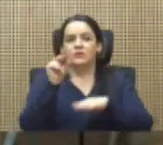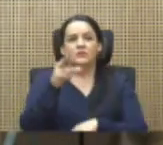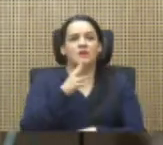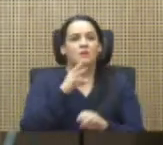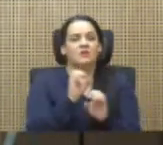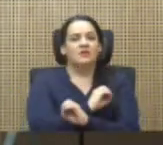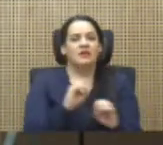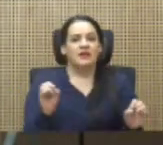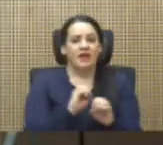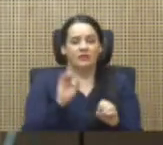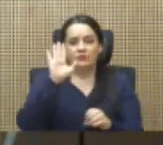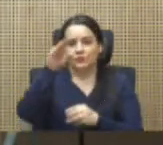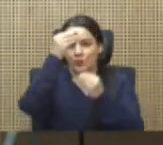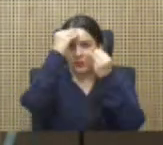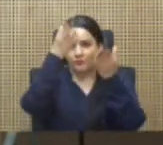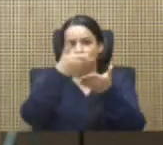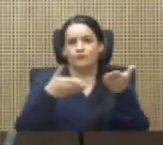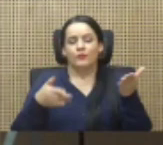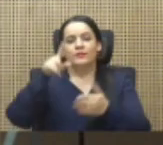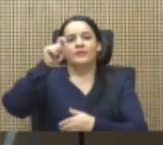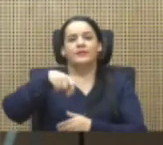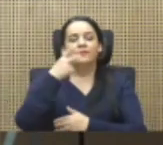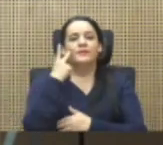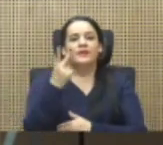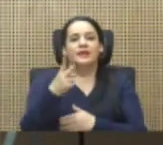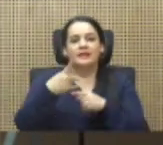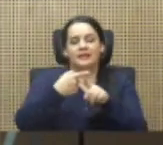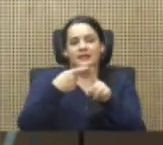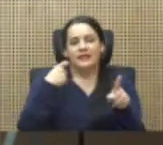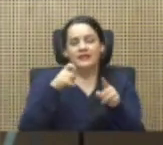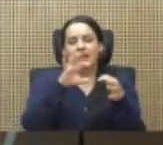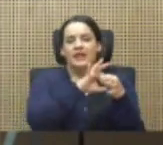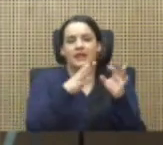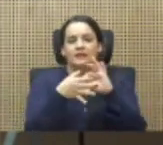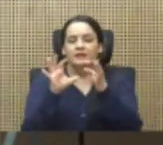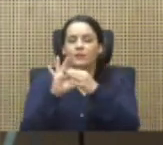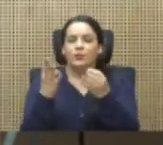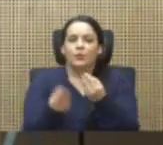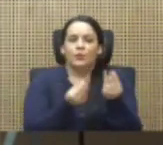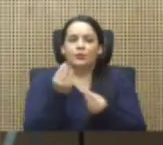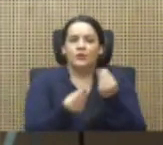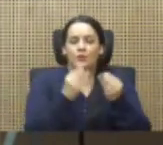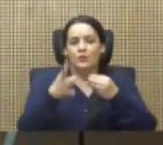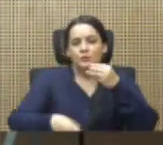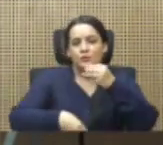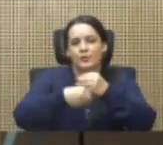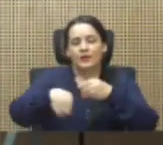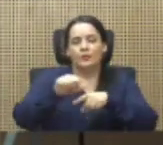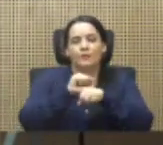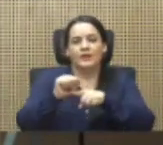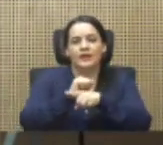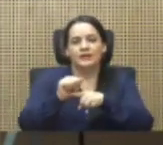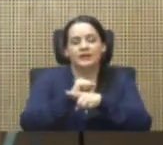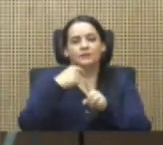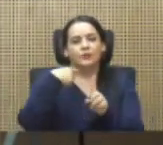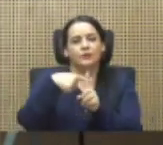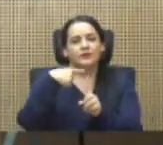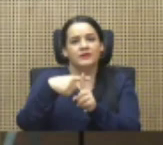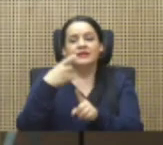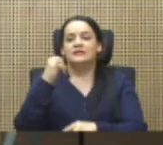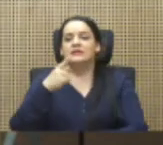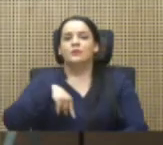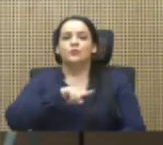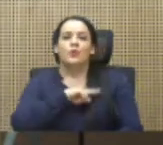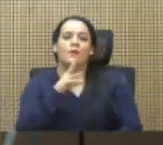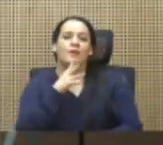informe, se debe visibilizar además desde el encadenamiento productivo, sumado a las prácticas positivas, si hablamos desde